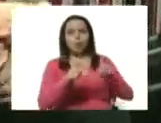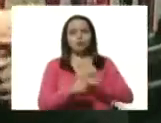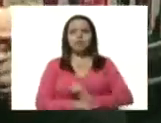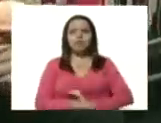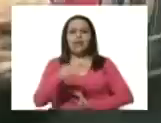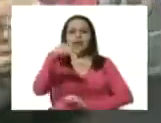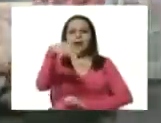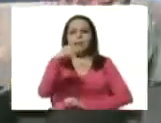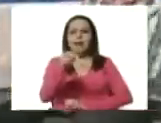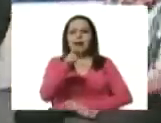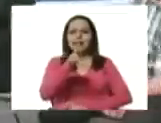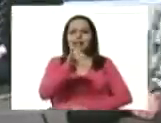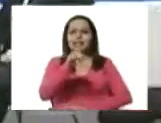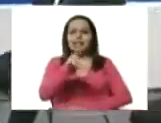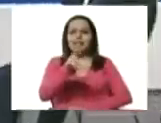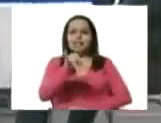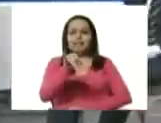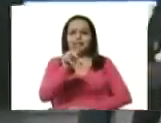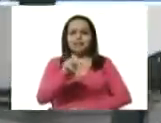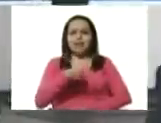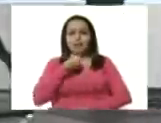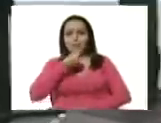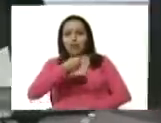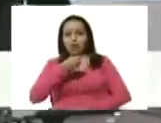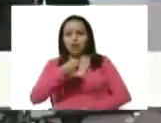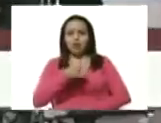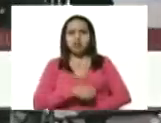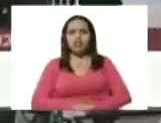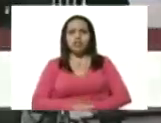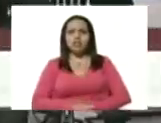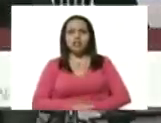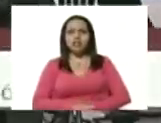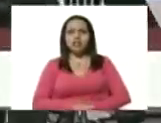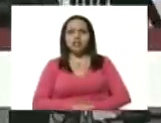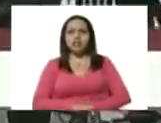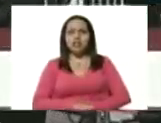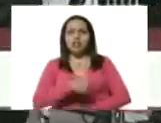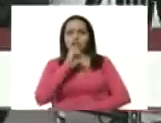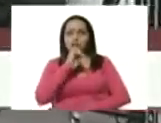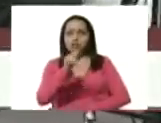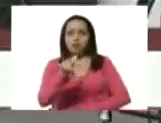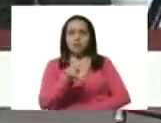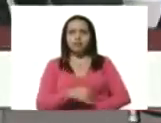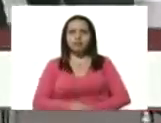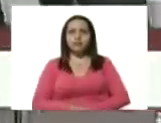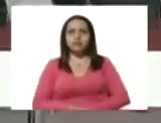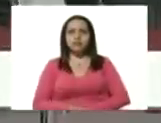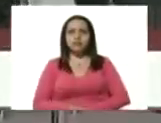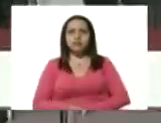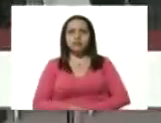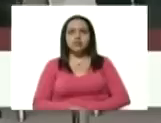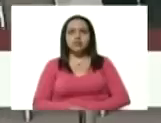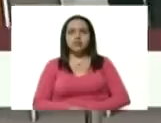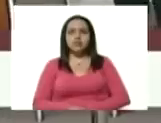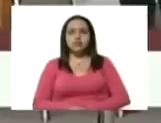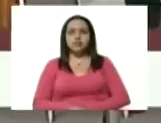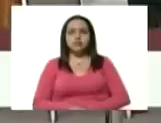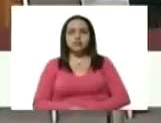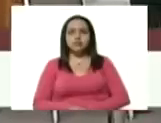Mariño, periodista, conductora del programa informativo Crónicas de la Guerra